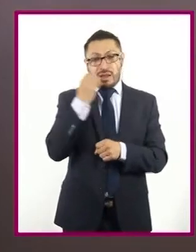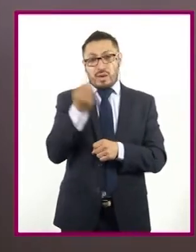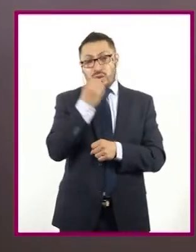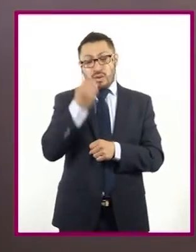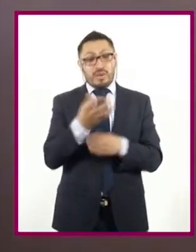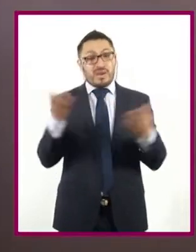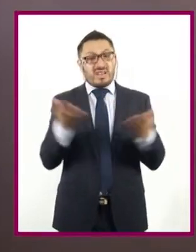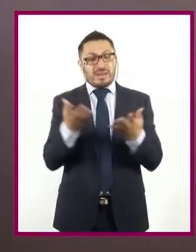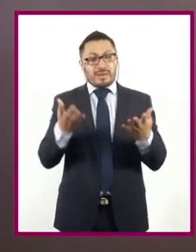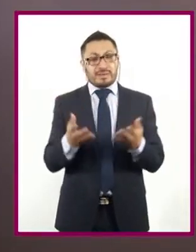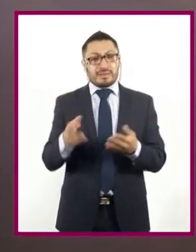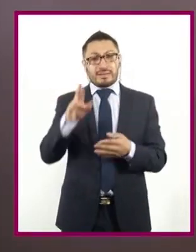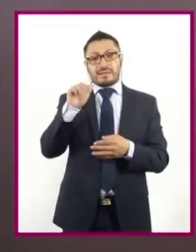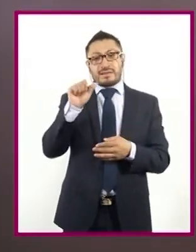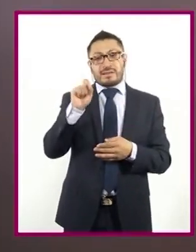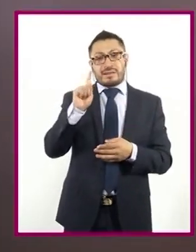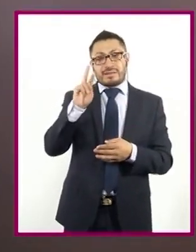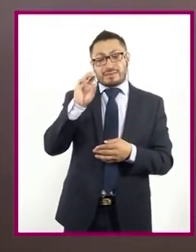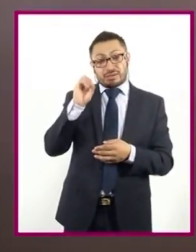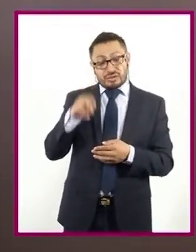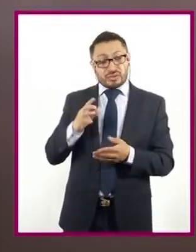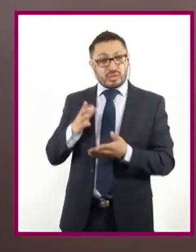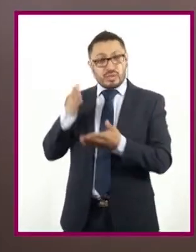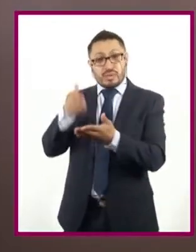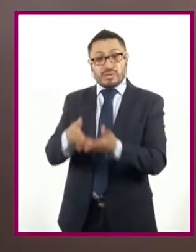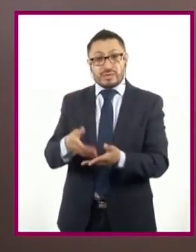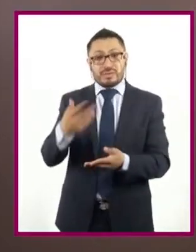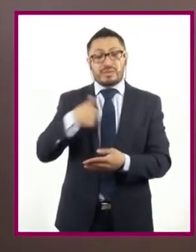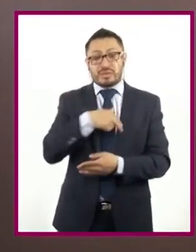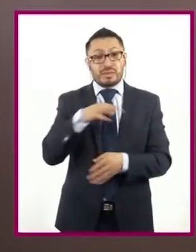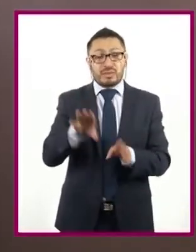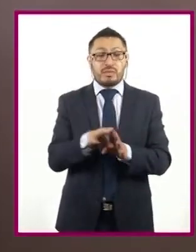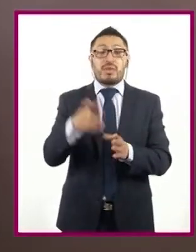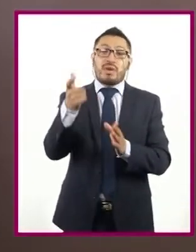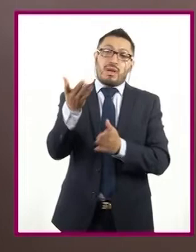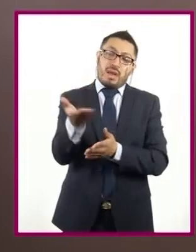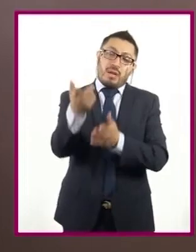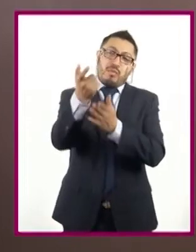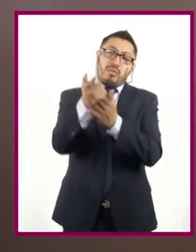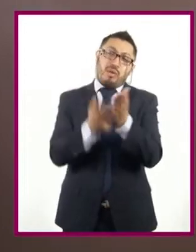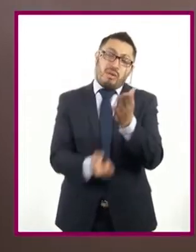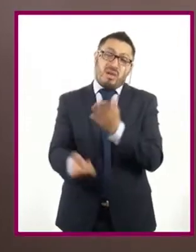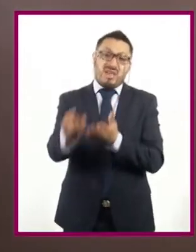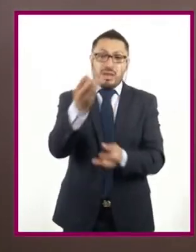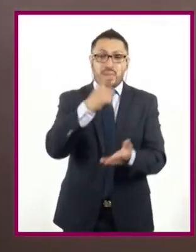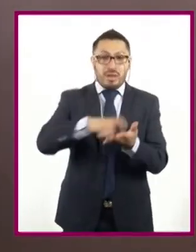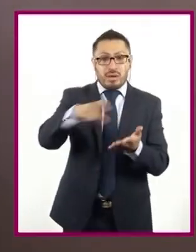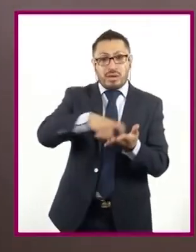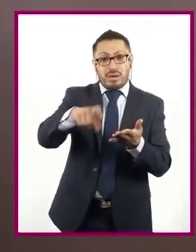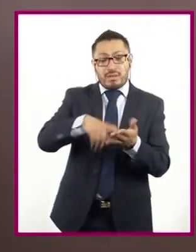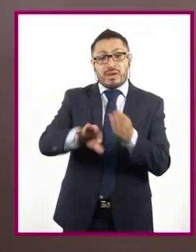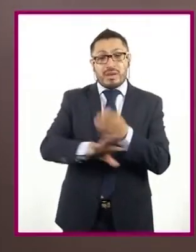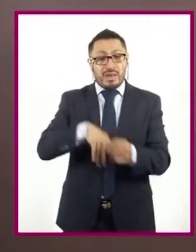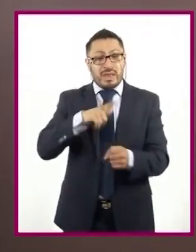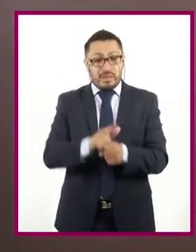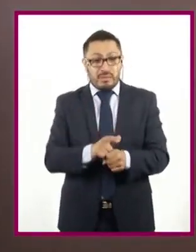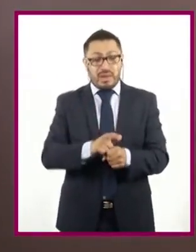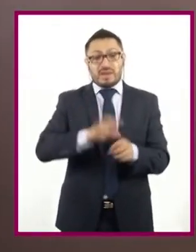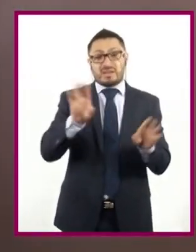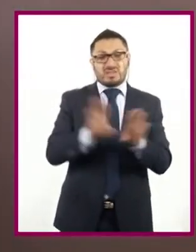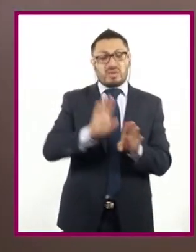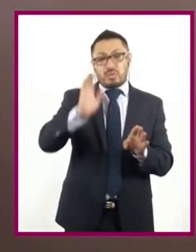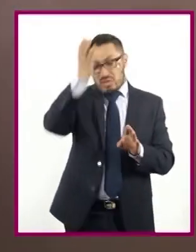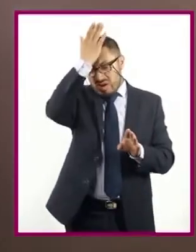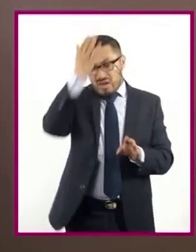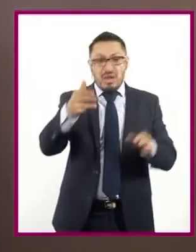va a los rastros y tenemos la costumbre de regatear para comprar los animales, que suelen ser bovinos. Pueden